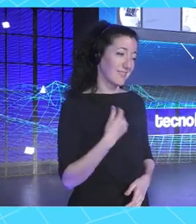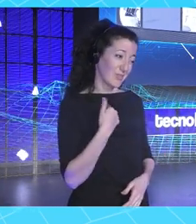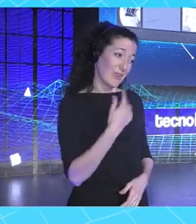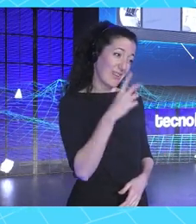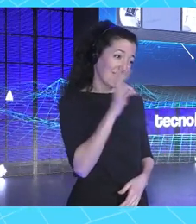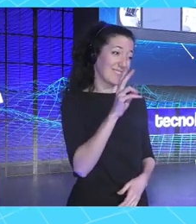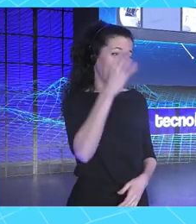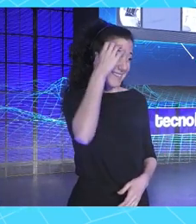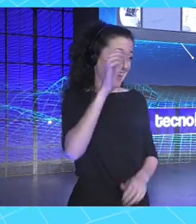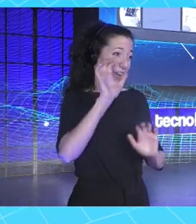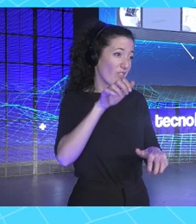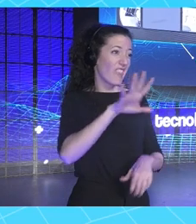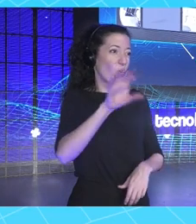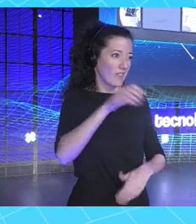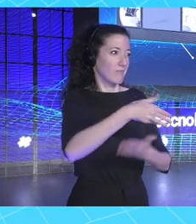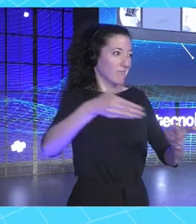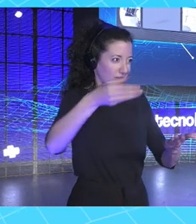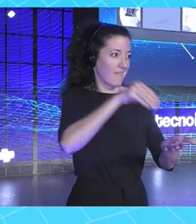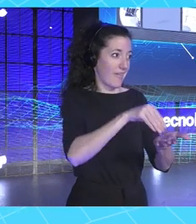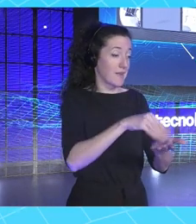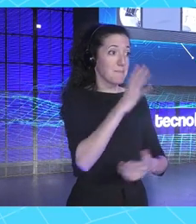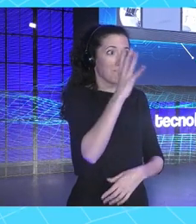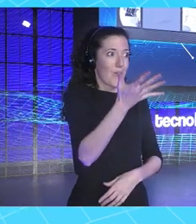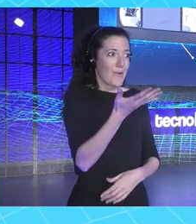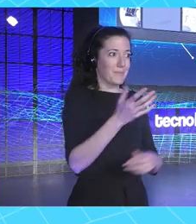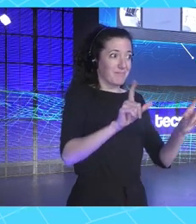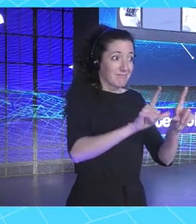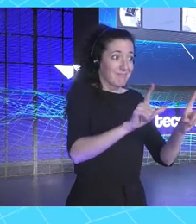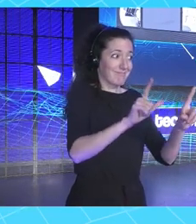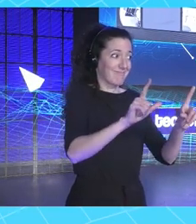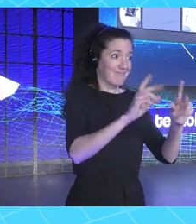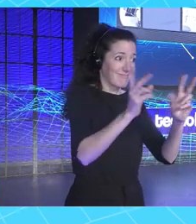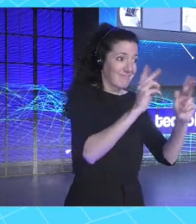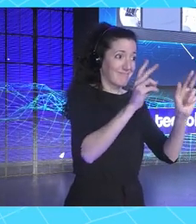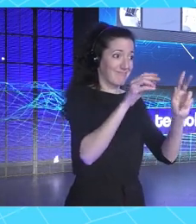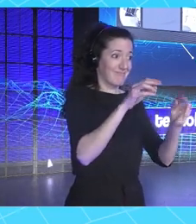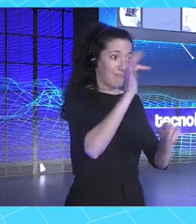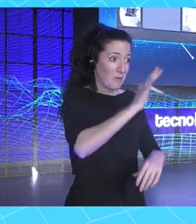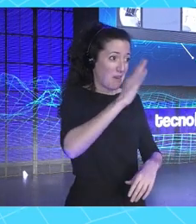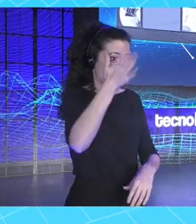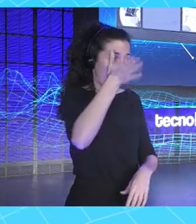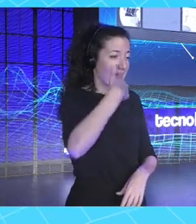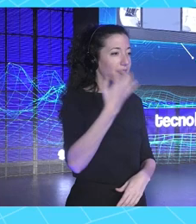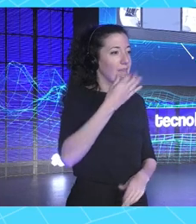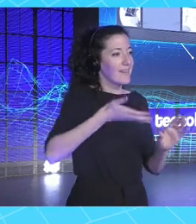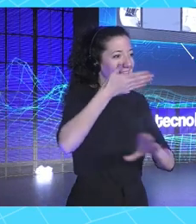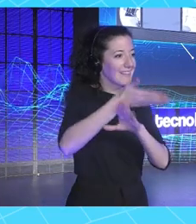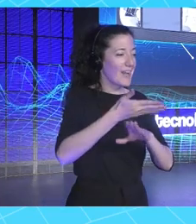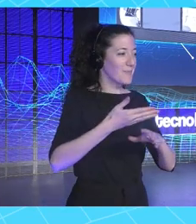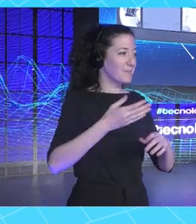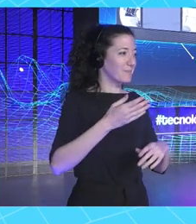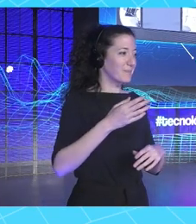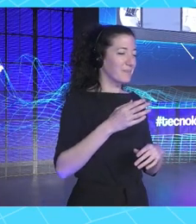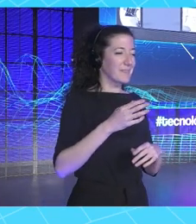yo vi el rey león porque no teníamos más pelis no tenías YouTube Kids no tenías Netflix tenías que ir a un videoclub al Blockbuster y allí llegabas